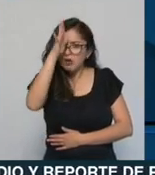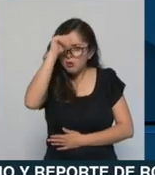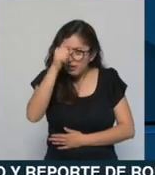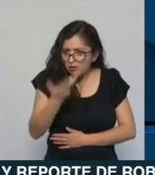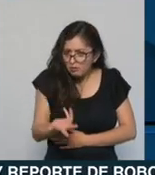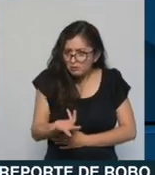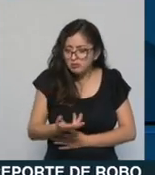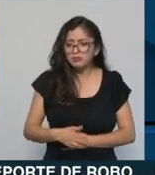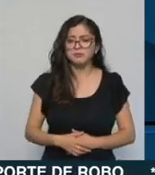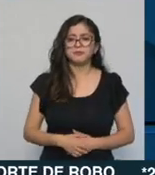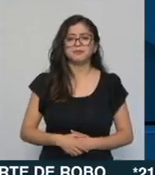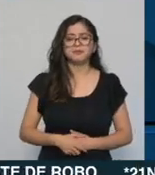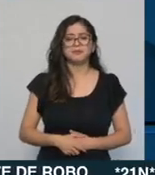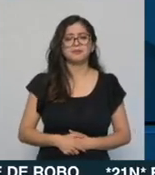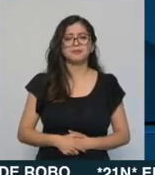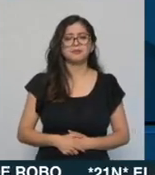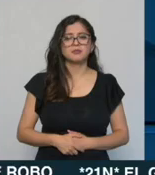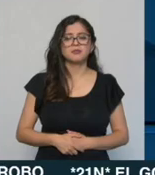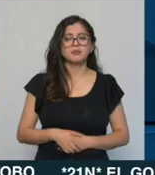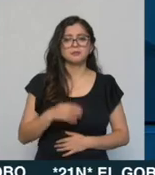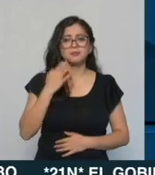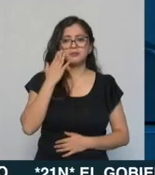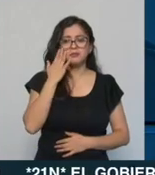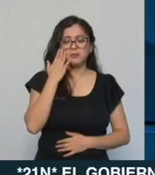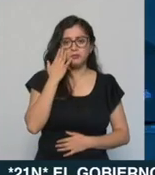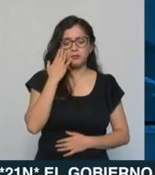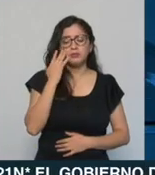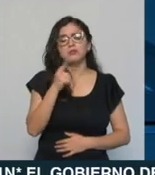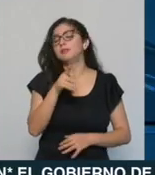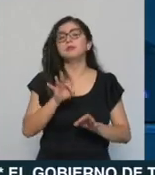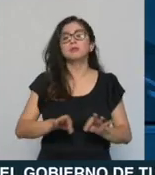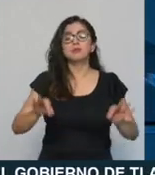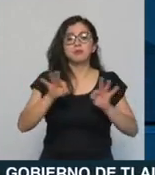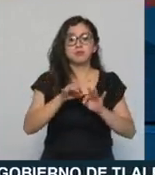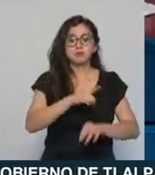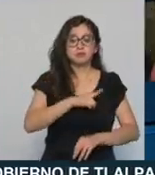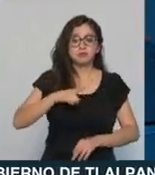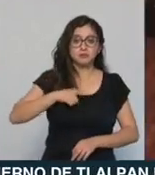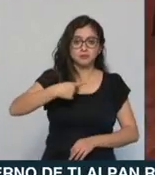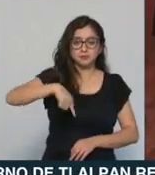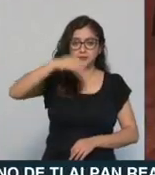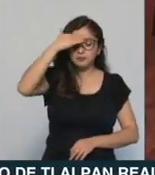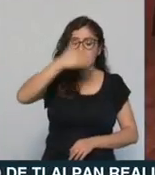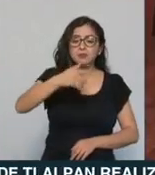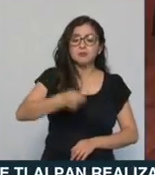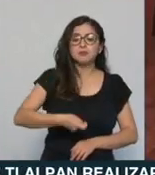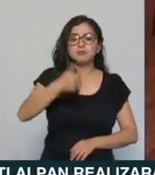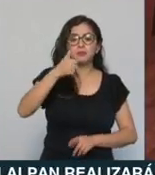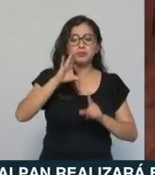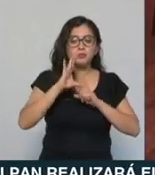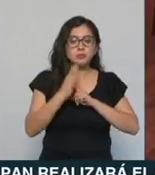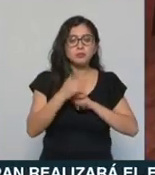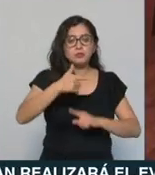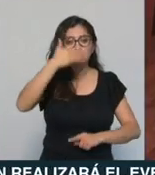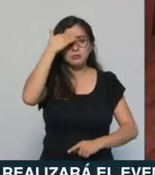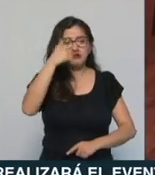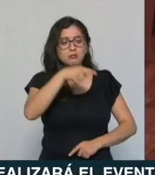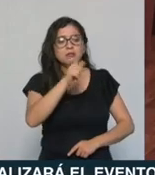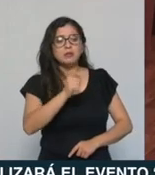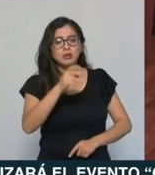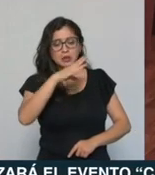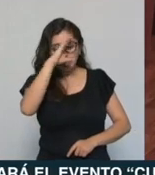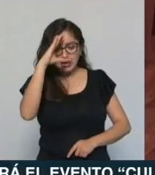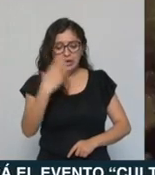importante reconocer que esta recomendación de la Comisión es el primer caso en el que el Estado reconoce un crimen